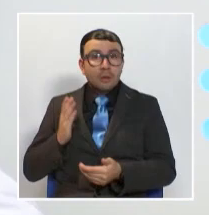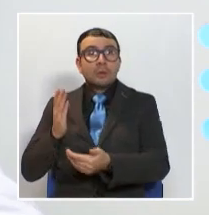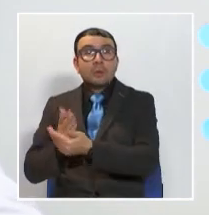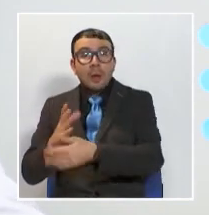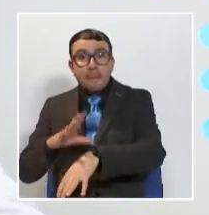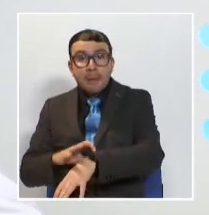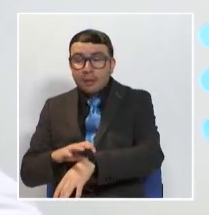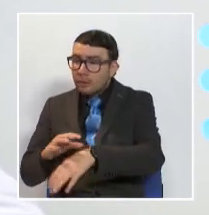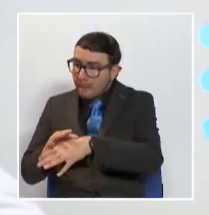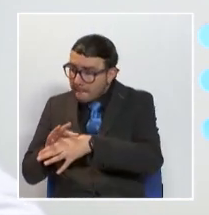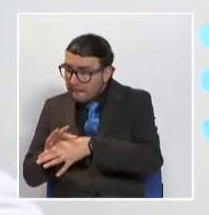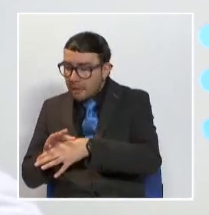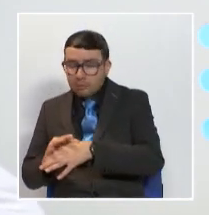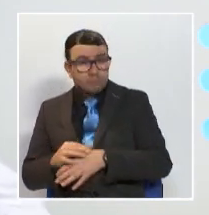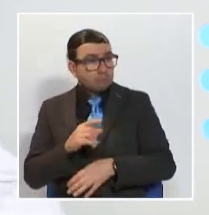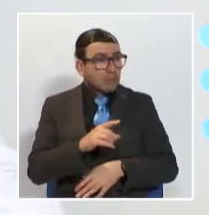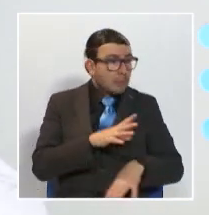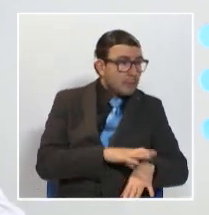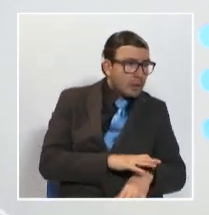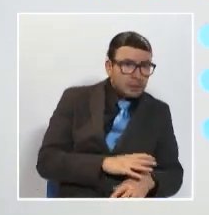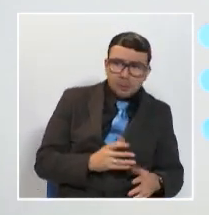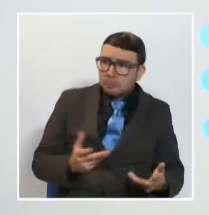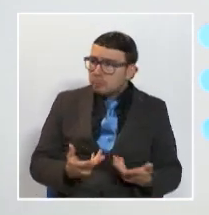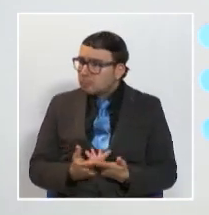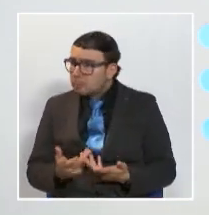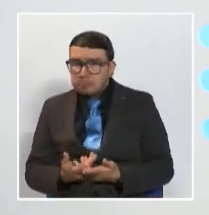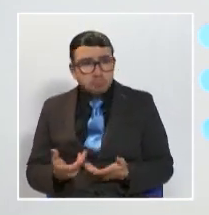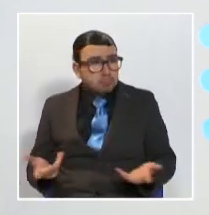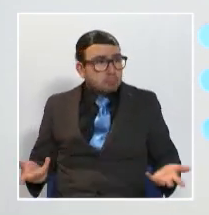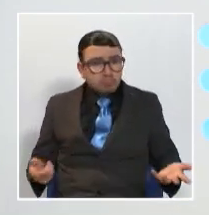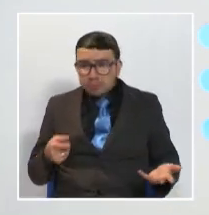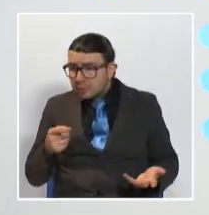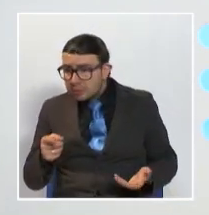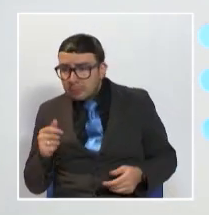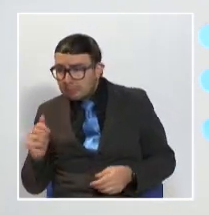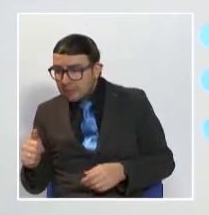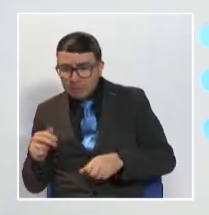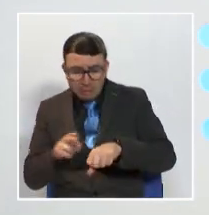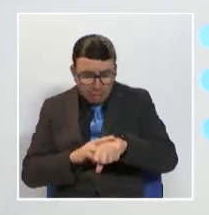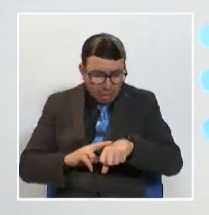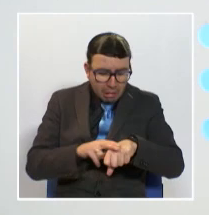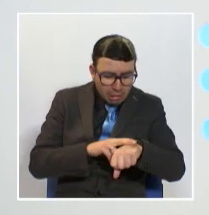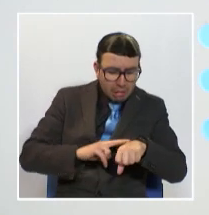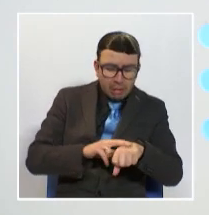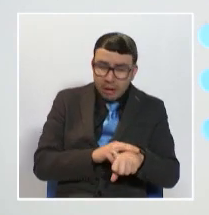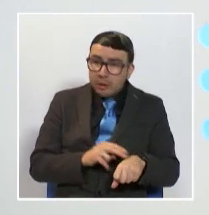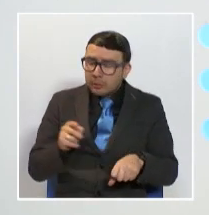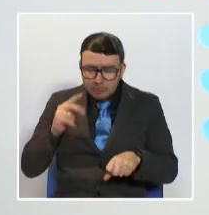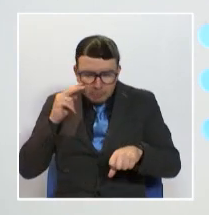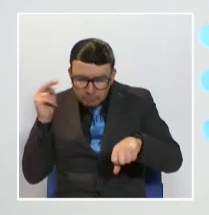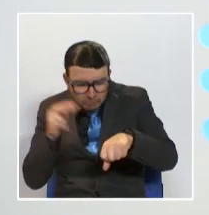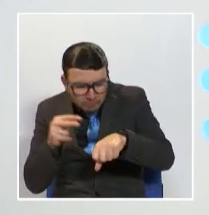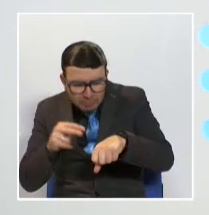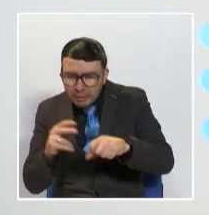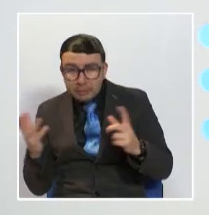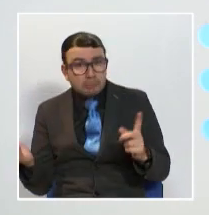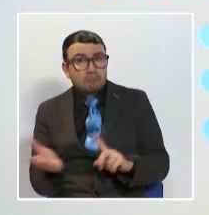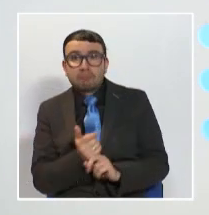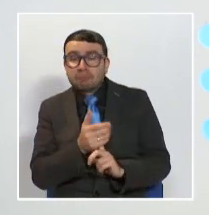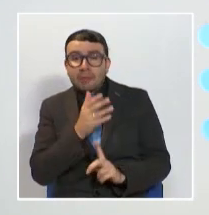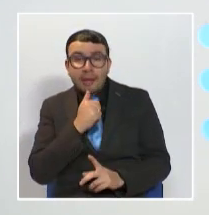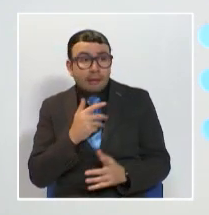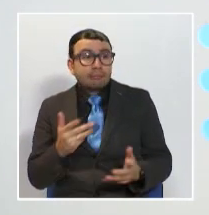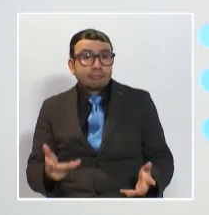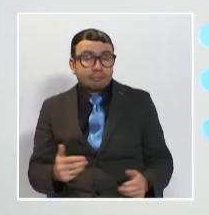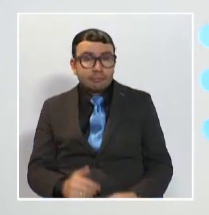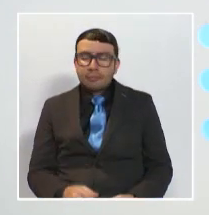ni el dermatólogo, ni el médico, ni el superespecialista saben, porque pues, si tapó y tapó y tapó, y uno que va a poder ver qué hay ahí debajo. Y a lo